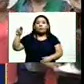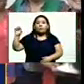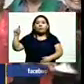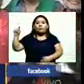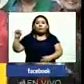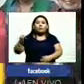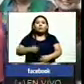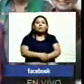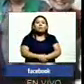Noticiero Hechos.